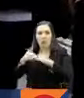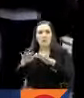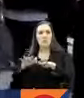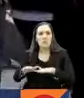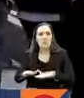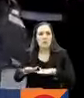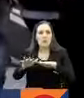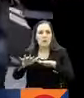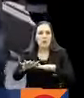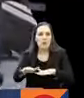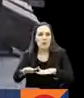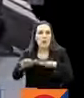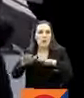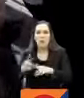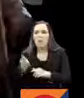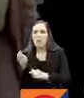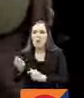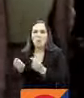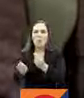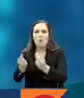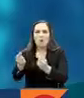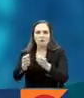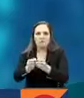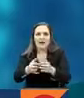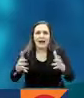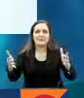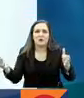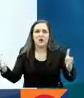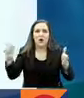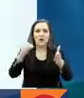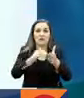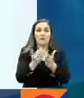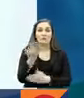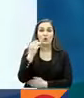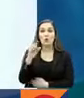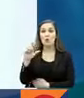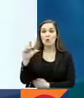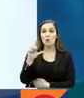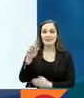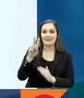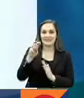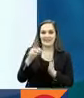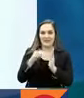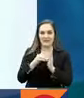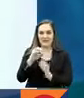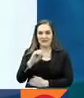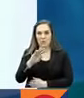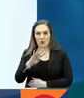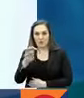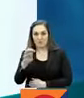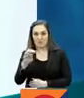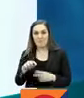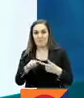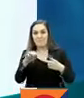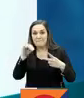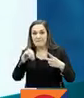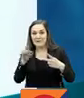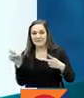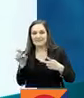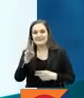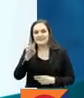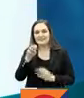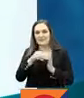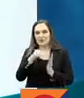horas. Solamente los números de esta semana preocupan. El lunes hubo 7.049 casos, el martes